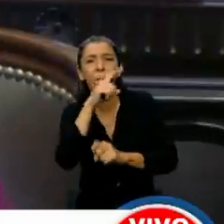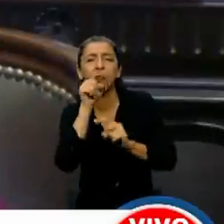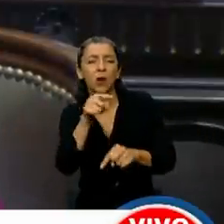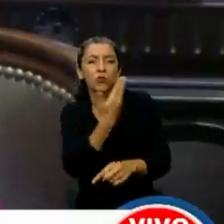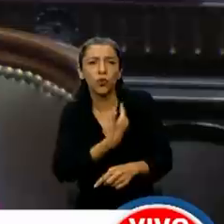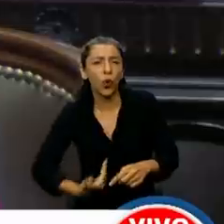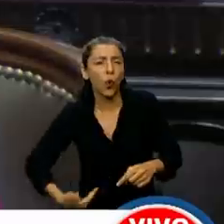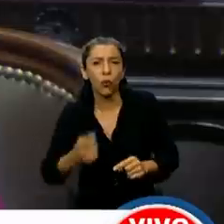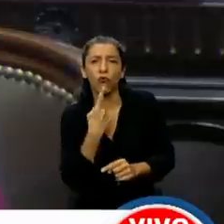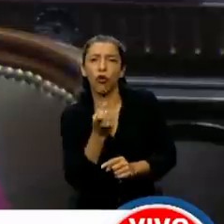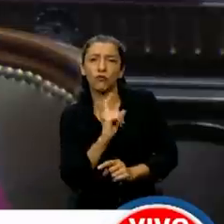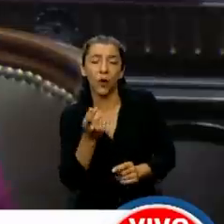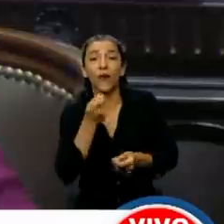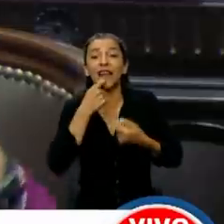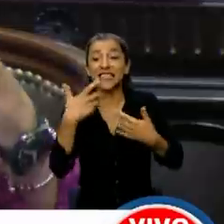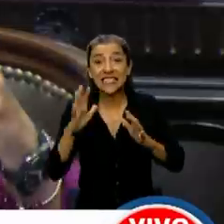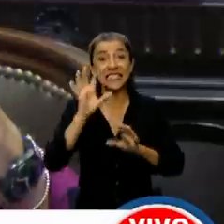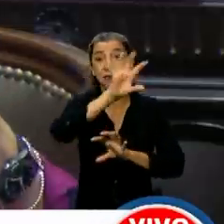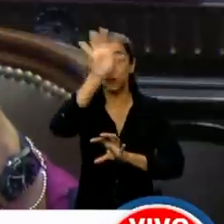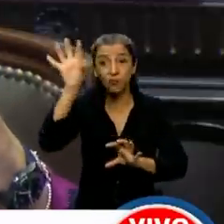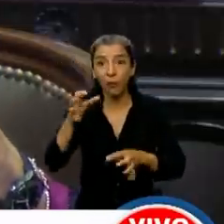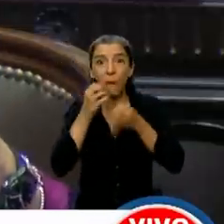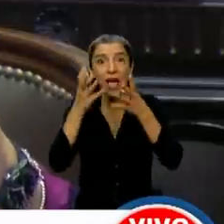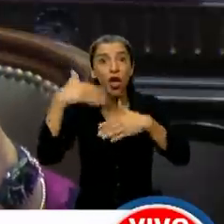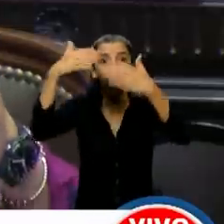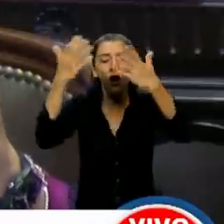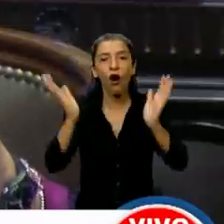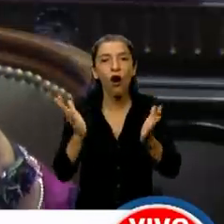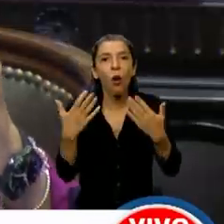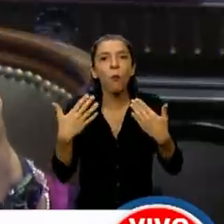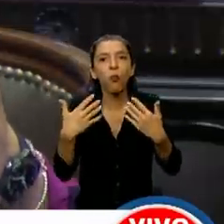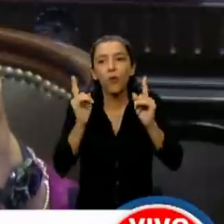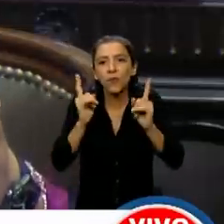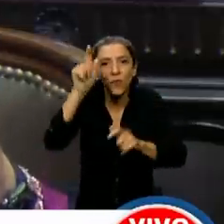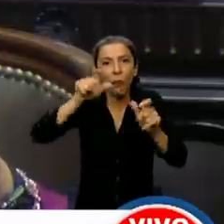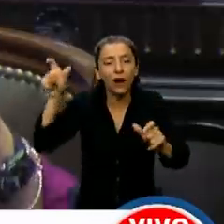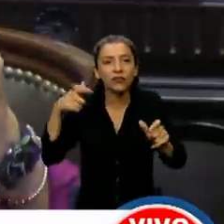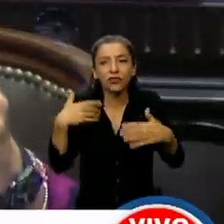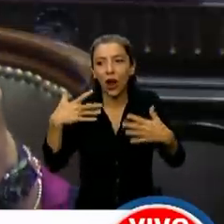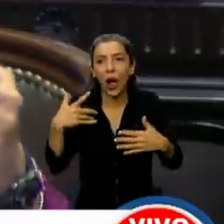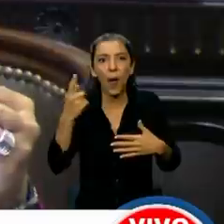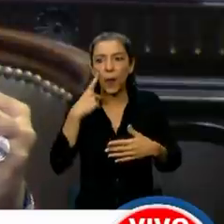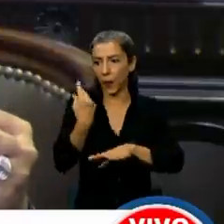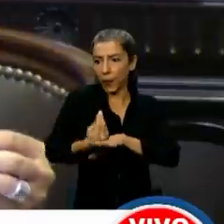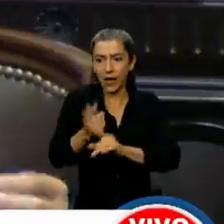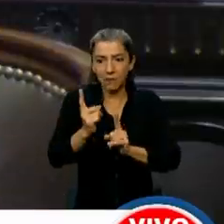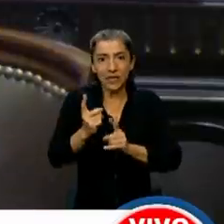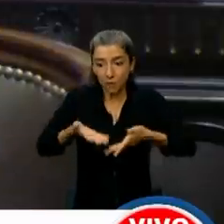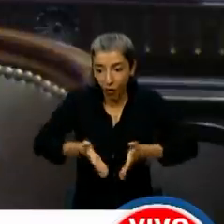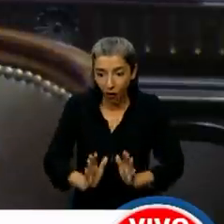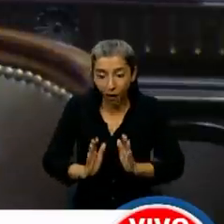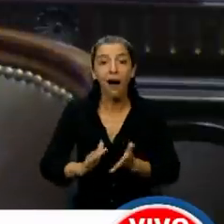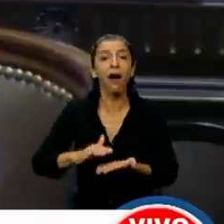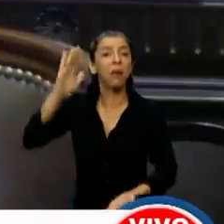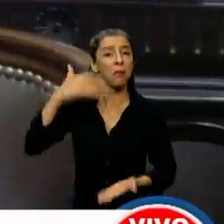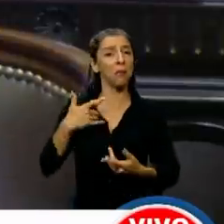federalizados los recursos le vamos a poder dar una oportunidad de vida digna a cada argentino en su provincia de origen